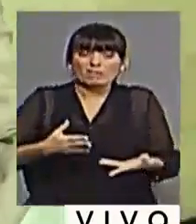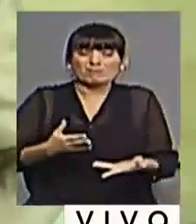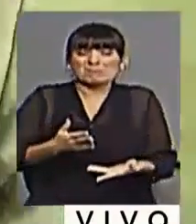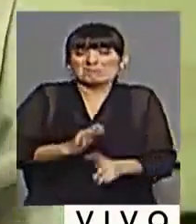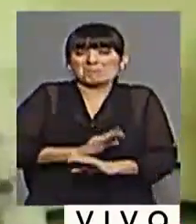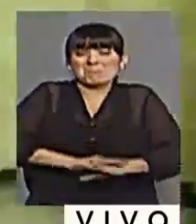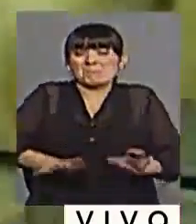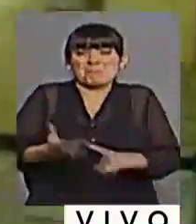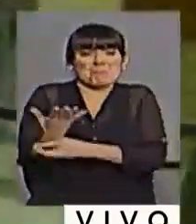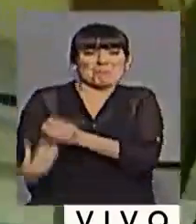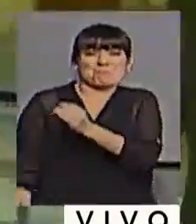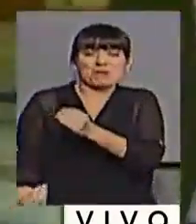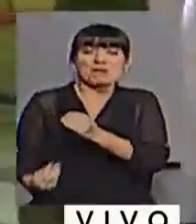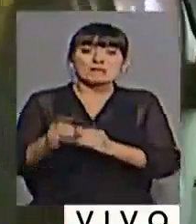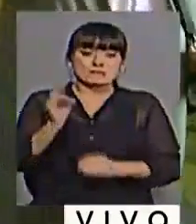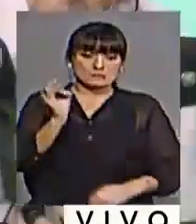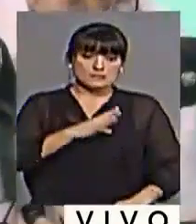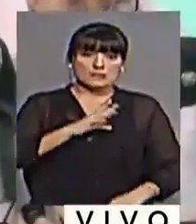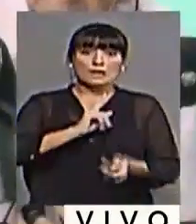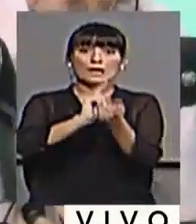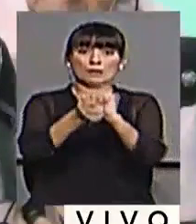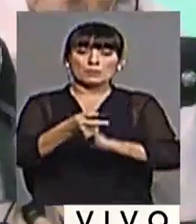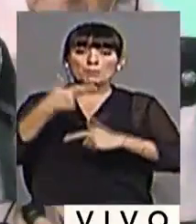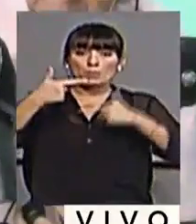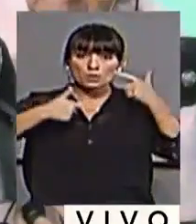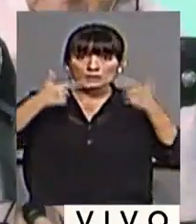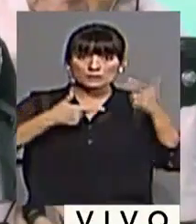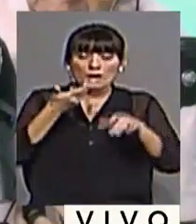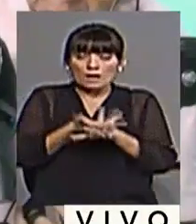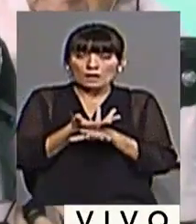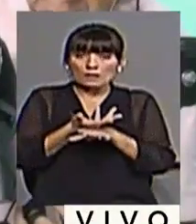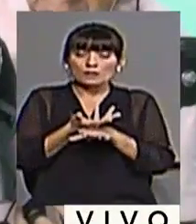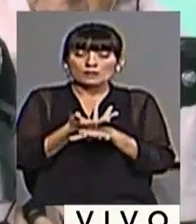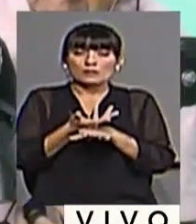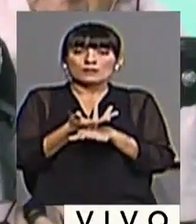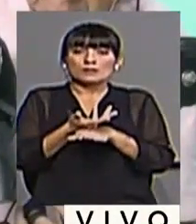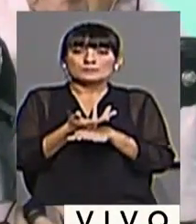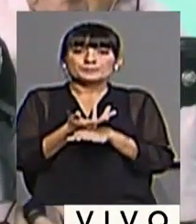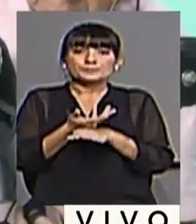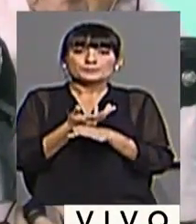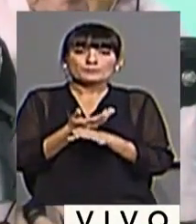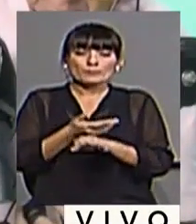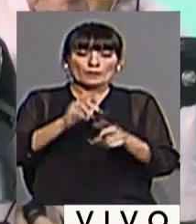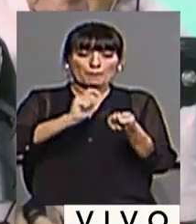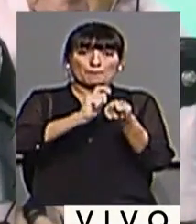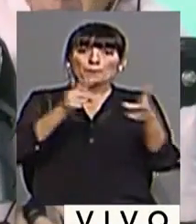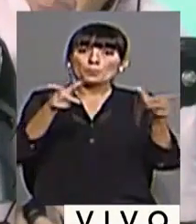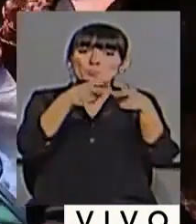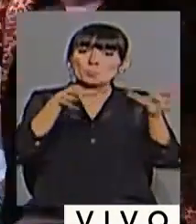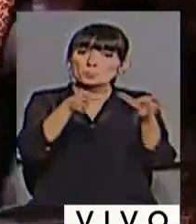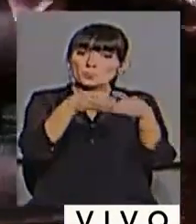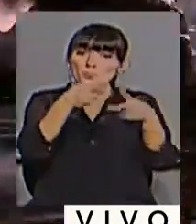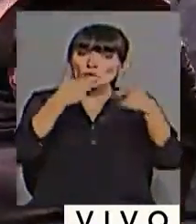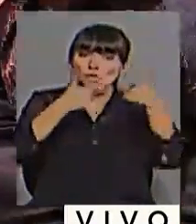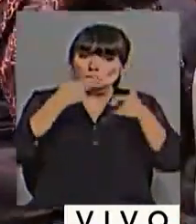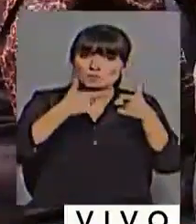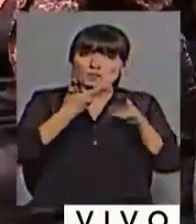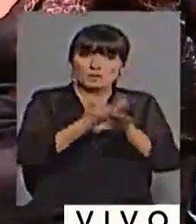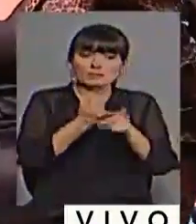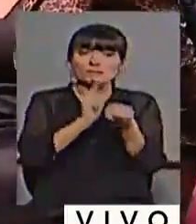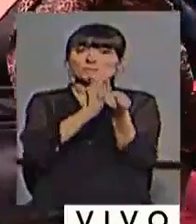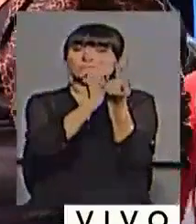Chile cambió y la política no está exento a aquello. Se han producido grandes transformaciones en los partidos políticos. Cada partido hoy día tiene un proceso